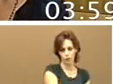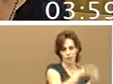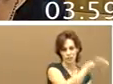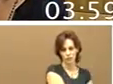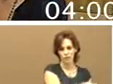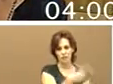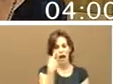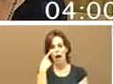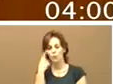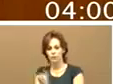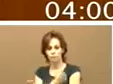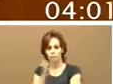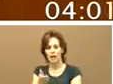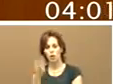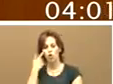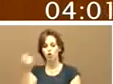el paro.